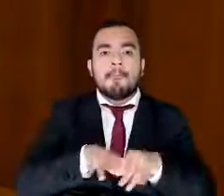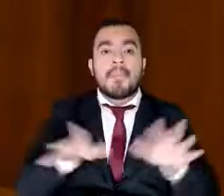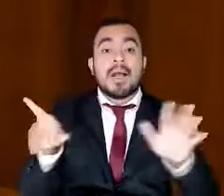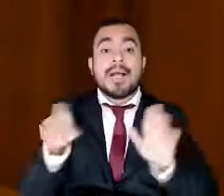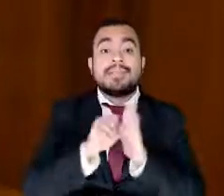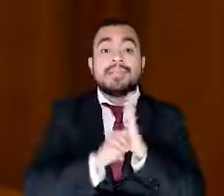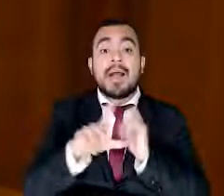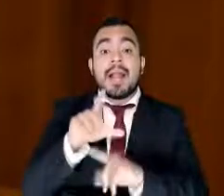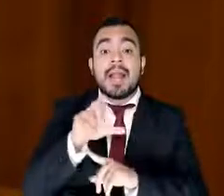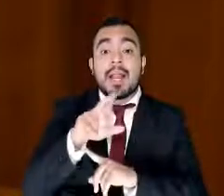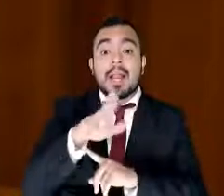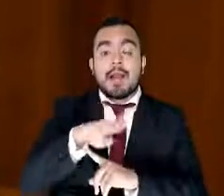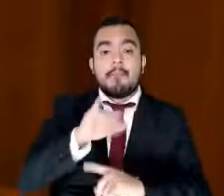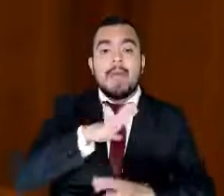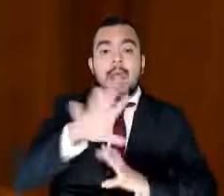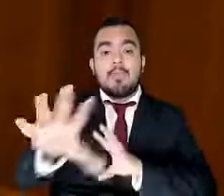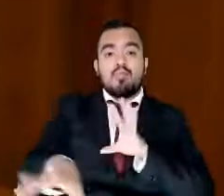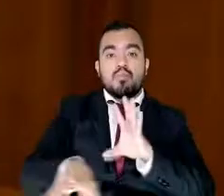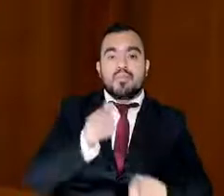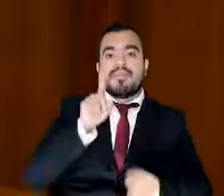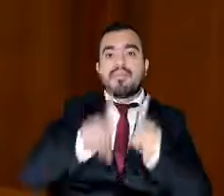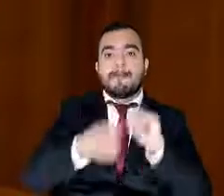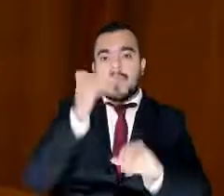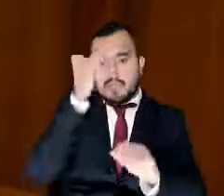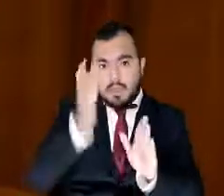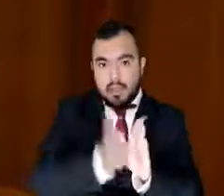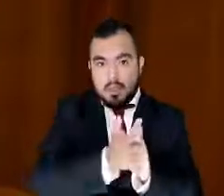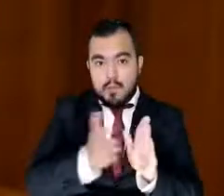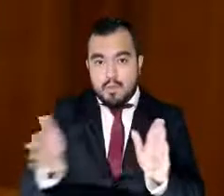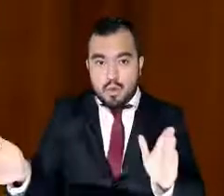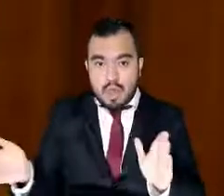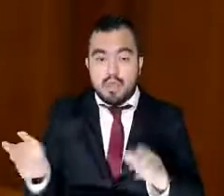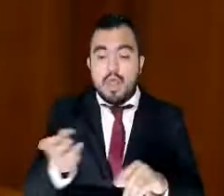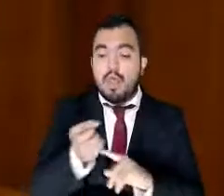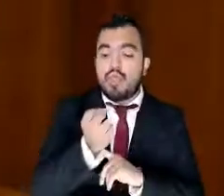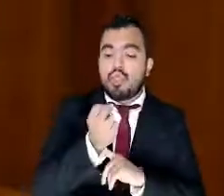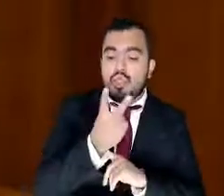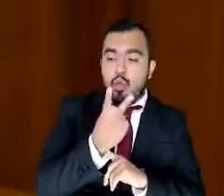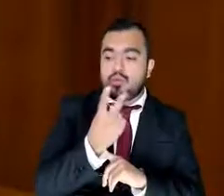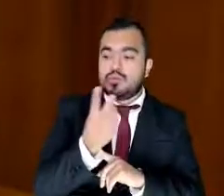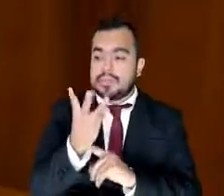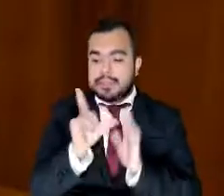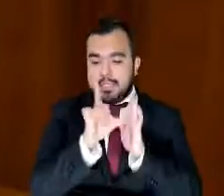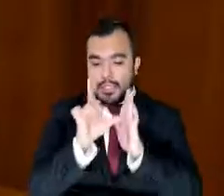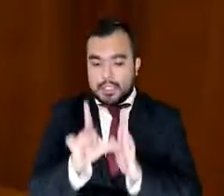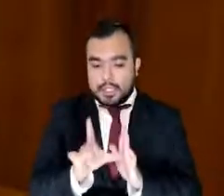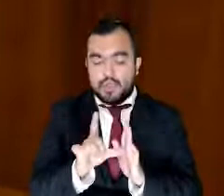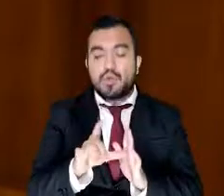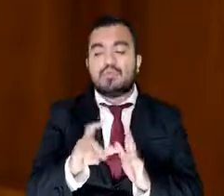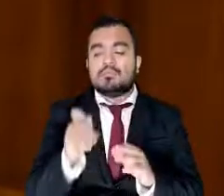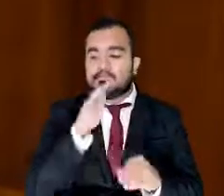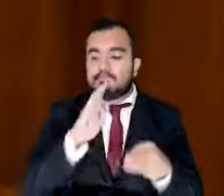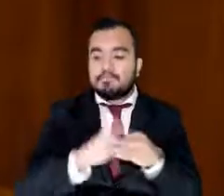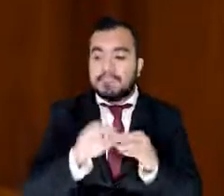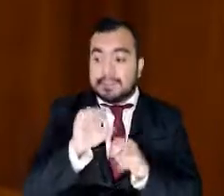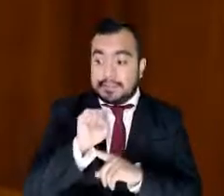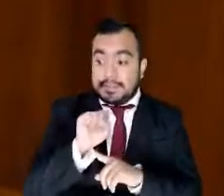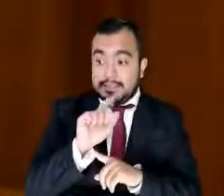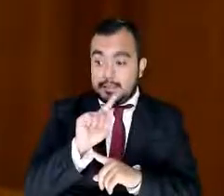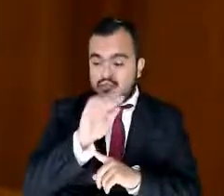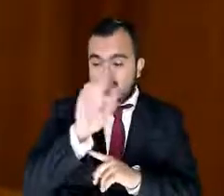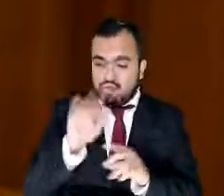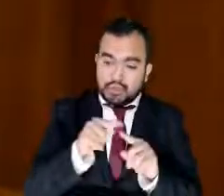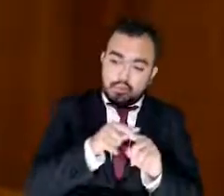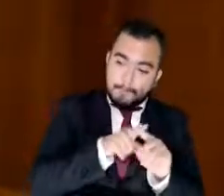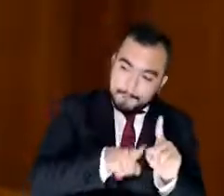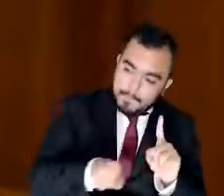El sistema Lerma extrae, dependiendo de la temporada, entre 2 y 3 metros cúbicos. De estos, cerca del 60 o 70% se va a la Ciudad de México y